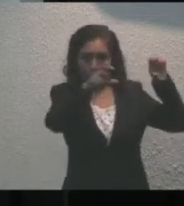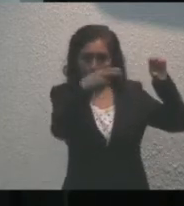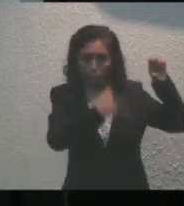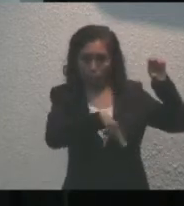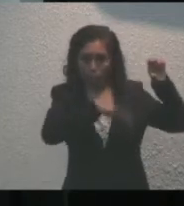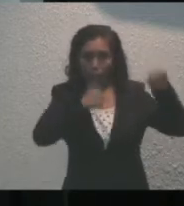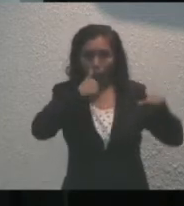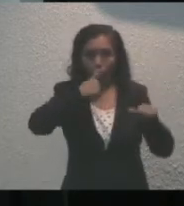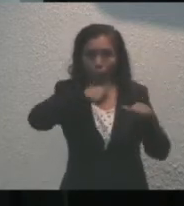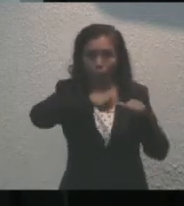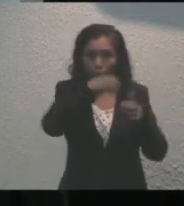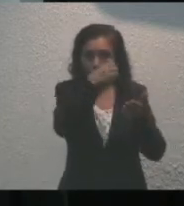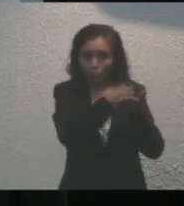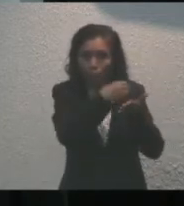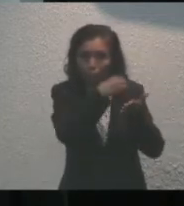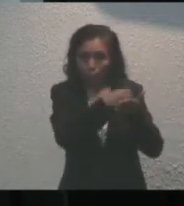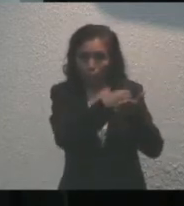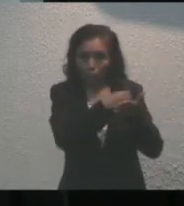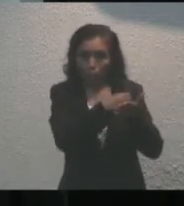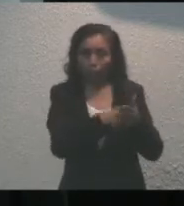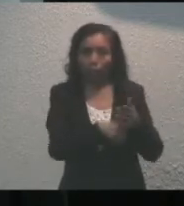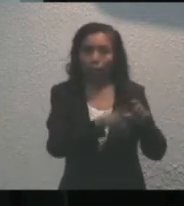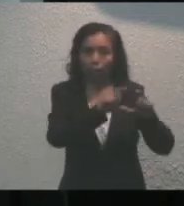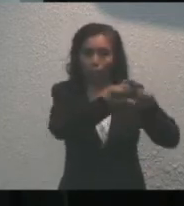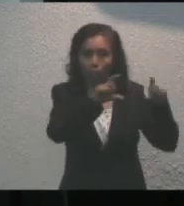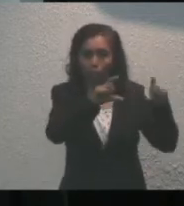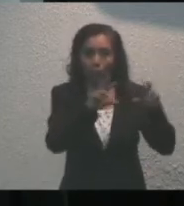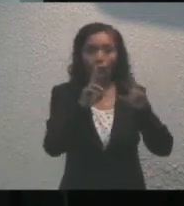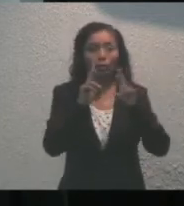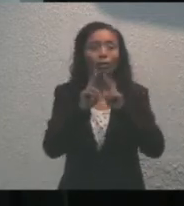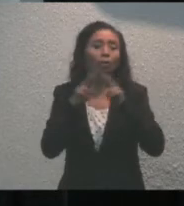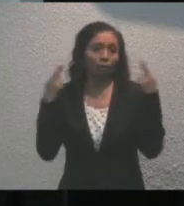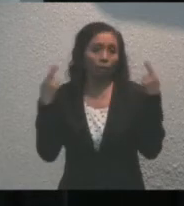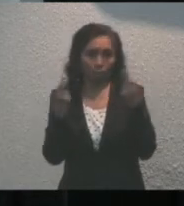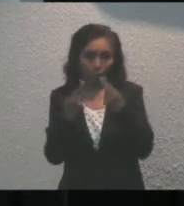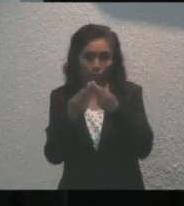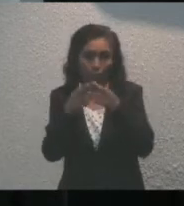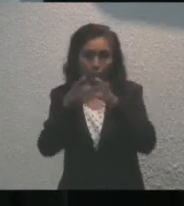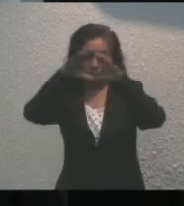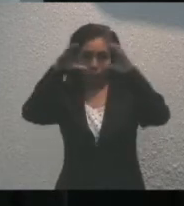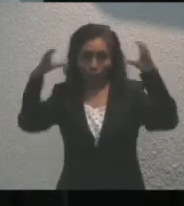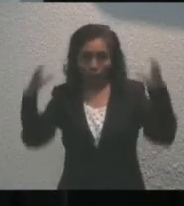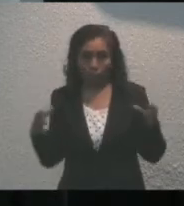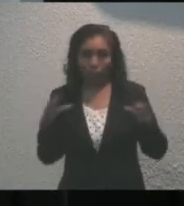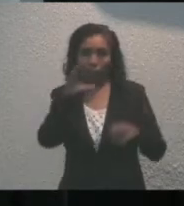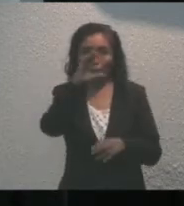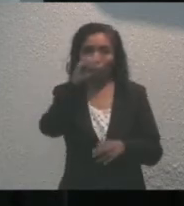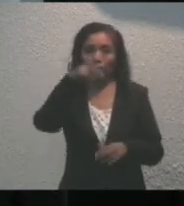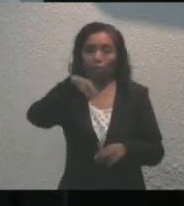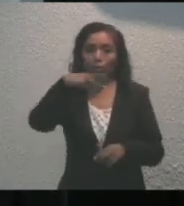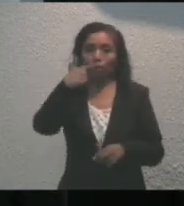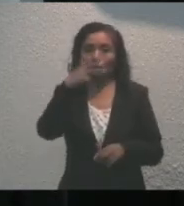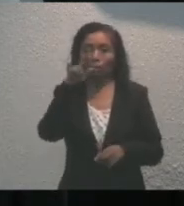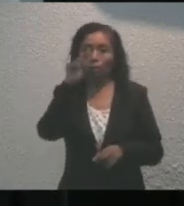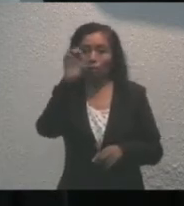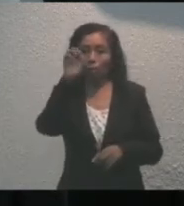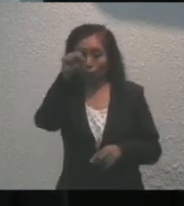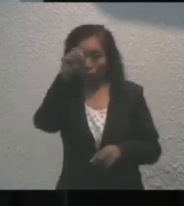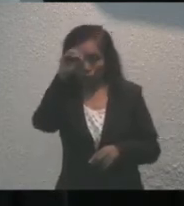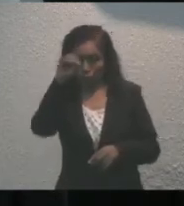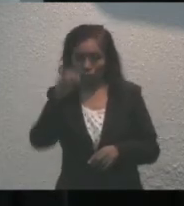muro del honor, de honor del recinto oficial del Poder Legislativo del Estado de Quintana Roo